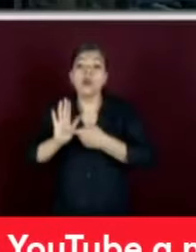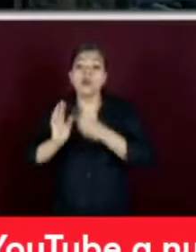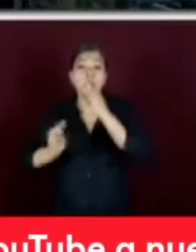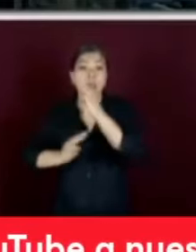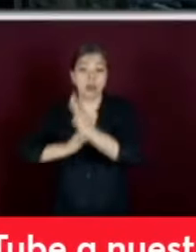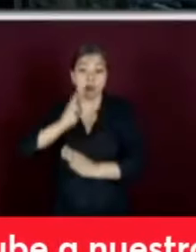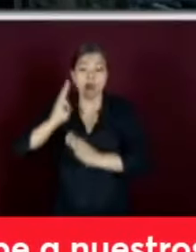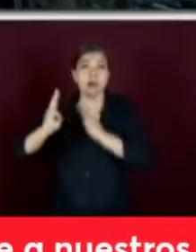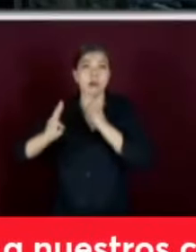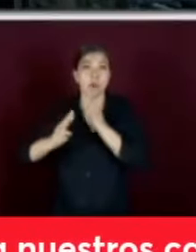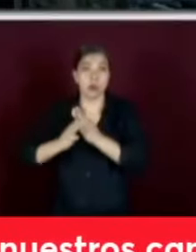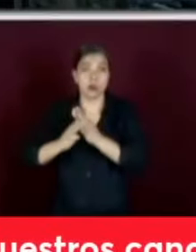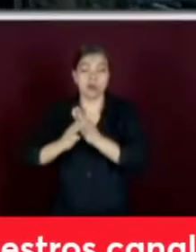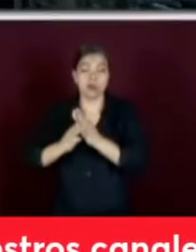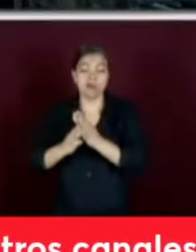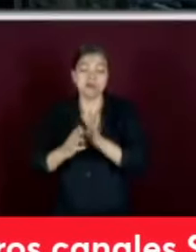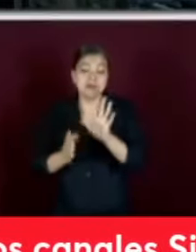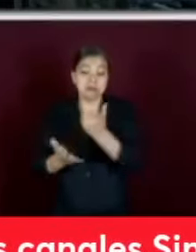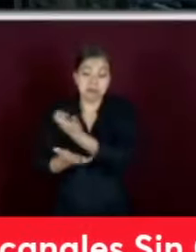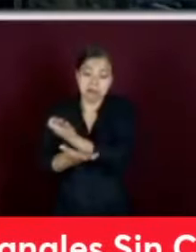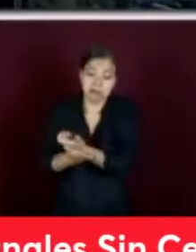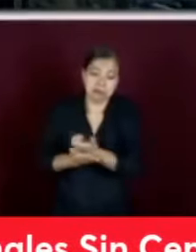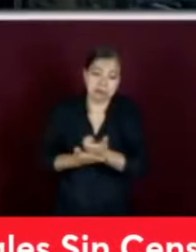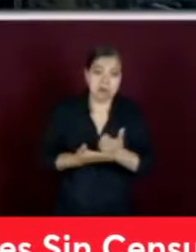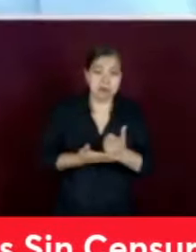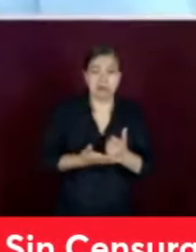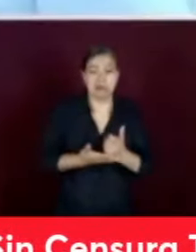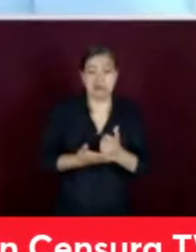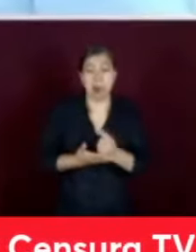fueron salarios de hambre,